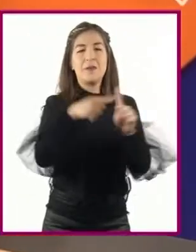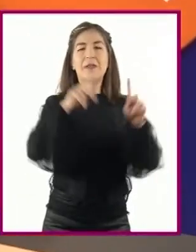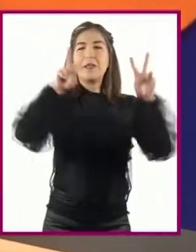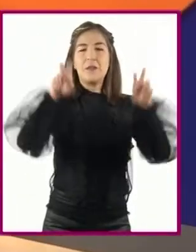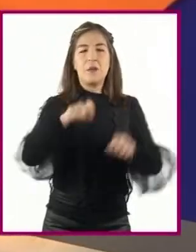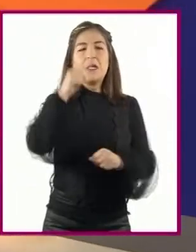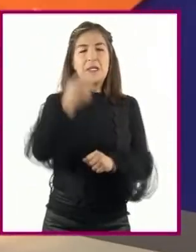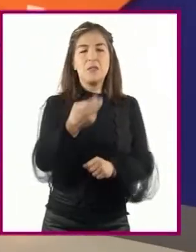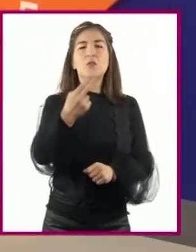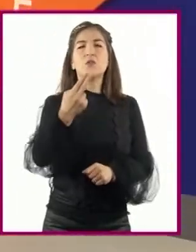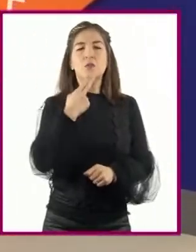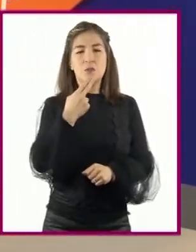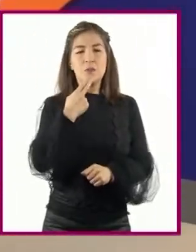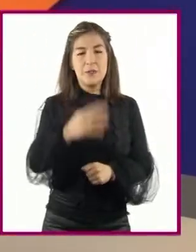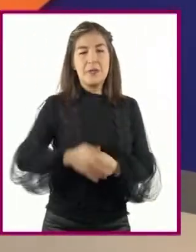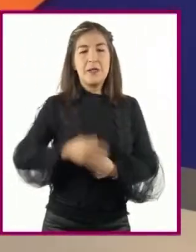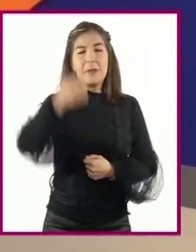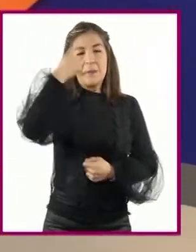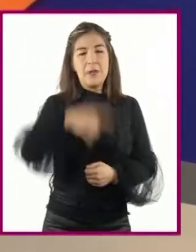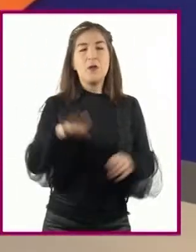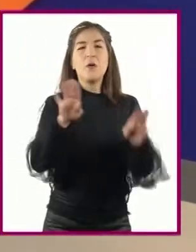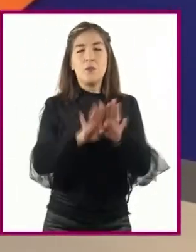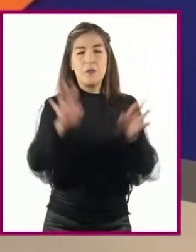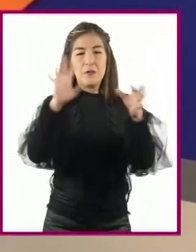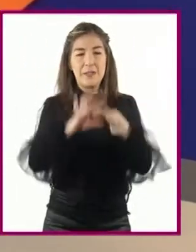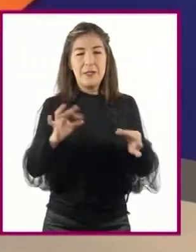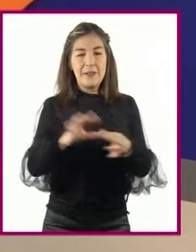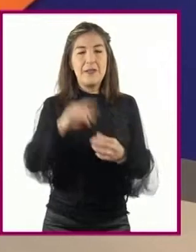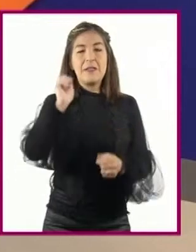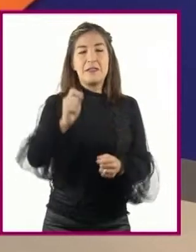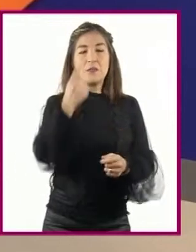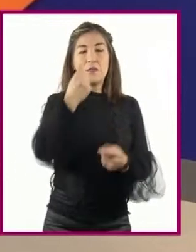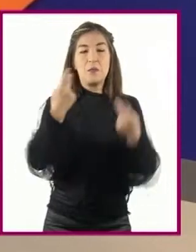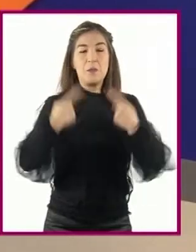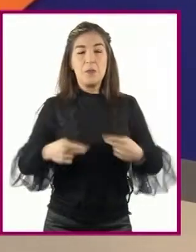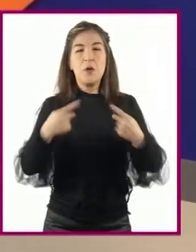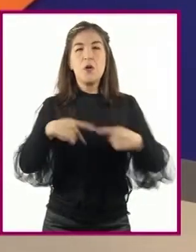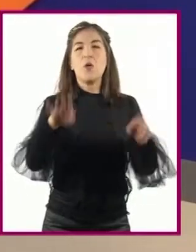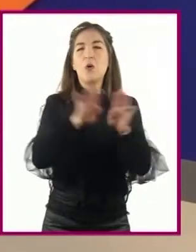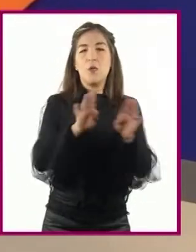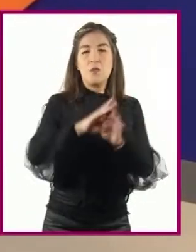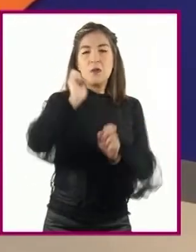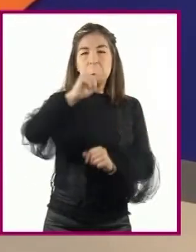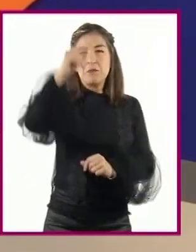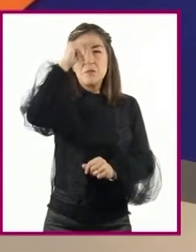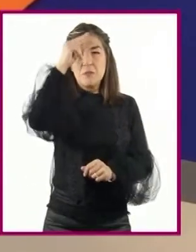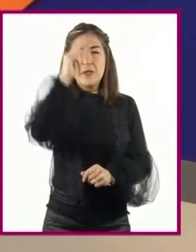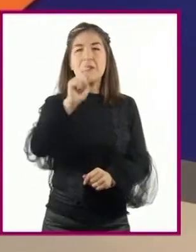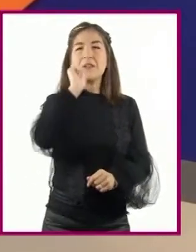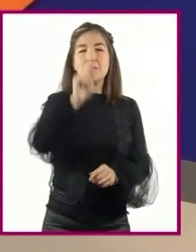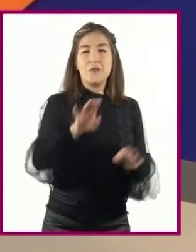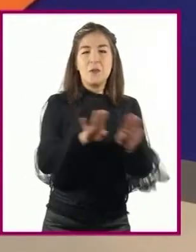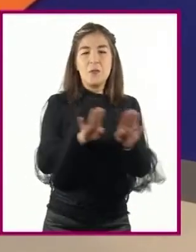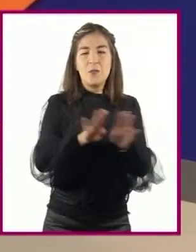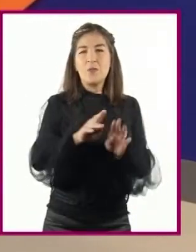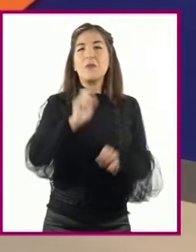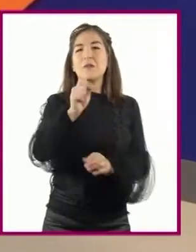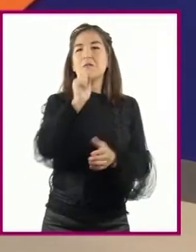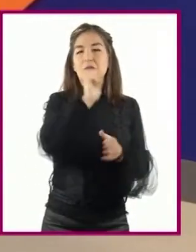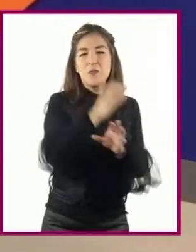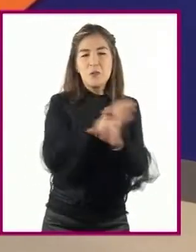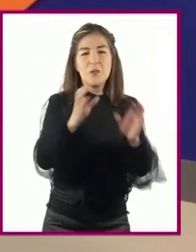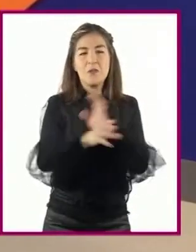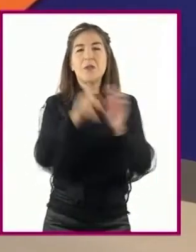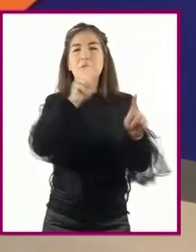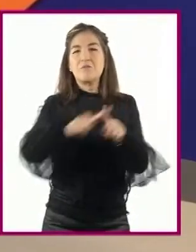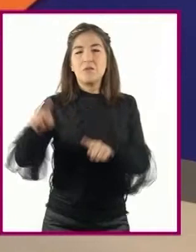se utiliza para describir a una persona con dominio intelectual y un gran interés en múltiples áreas